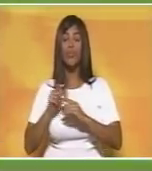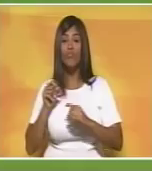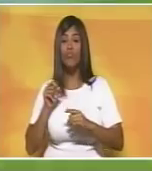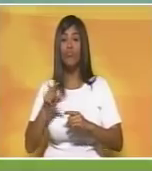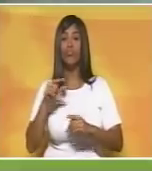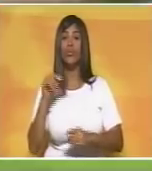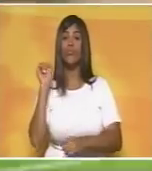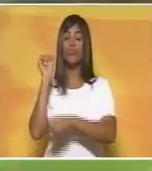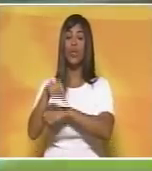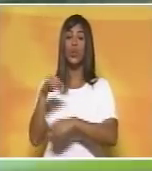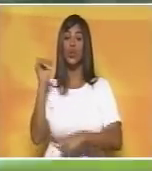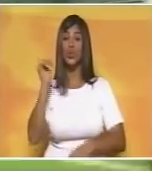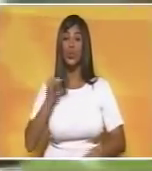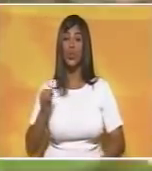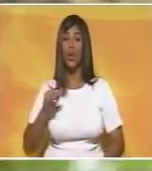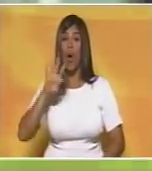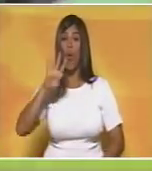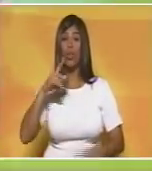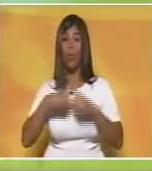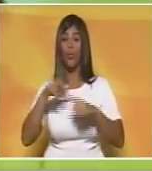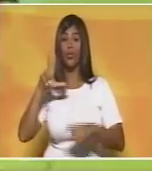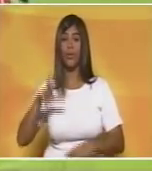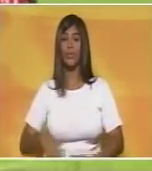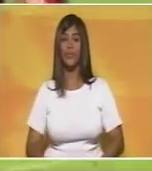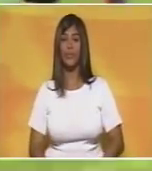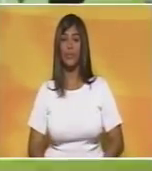al Zulia 4-3 en Cachamay.